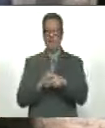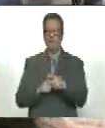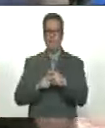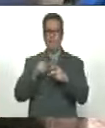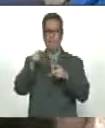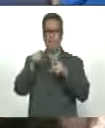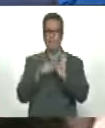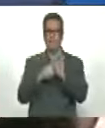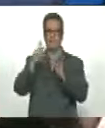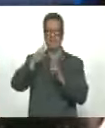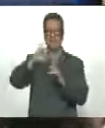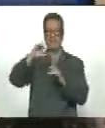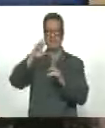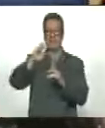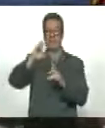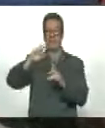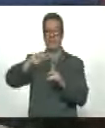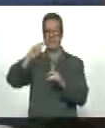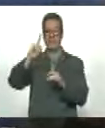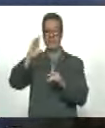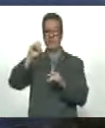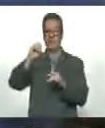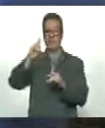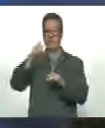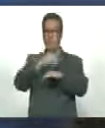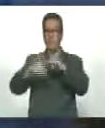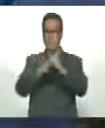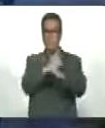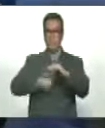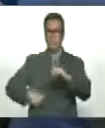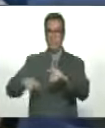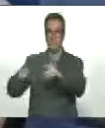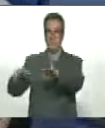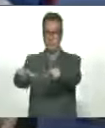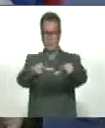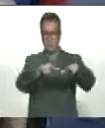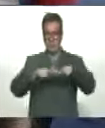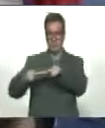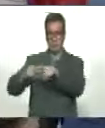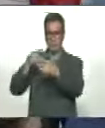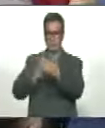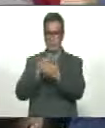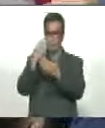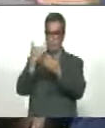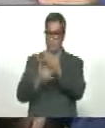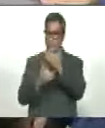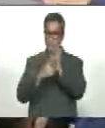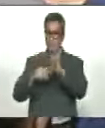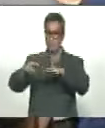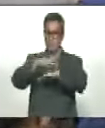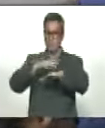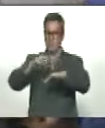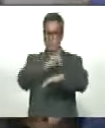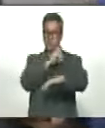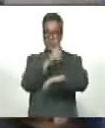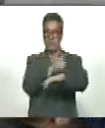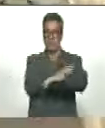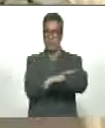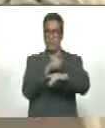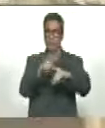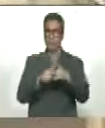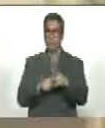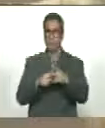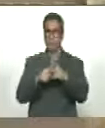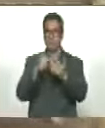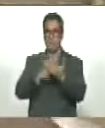Por Ricardo José Menéndez Prieto, vicepresidente sectorial de Planificación y ministro del Poder Popular para